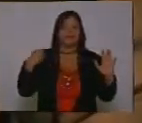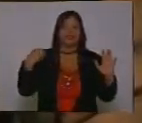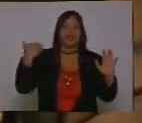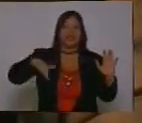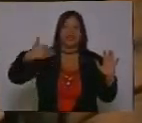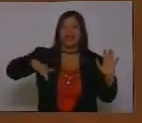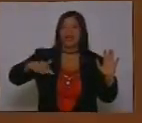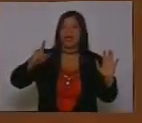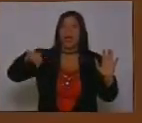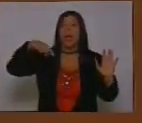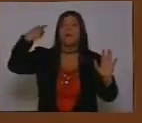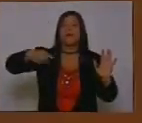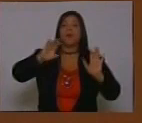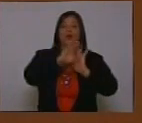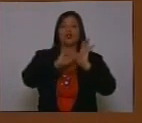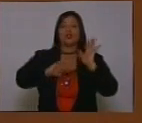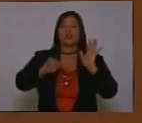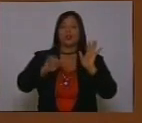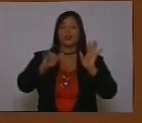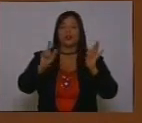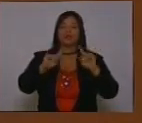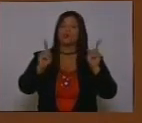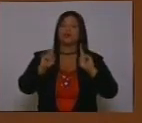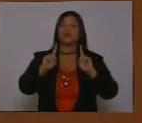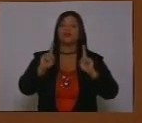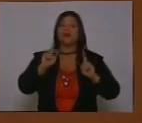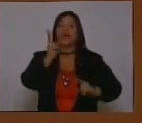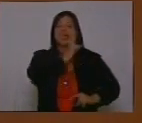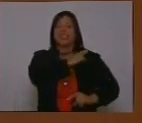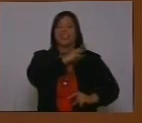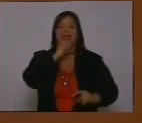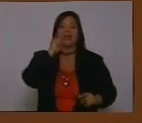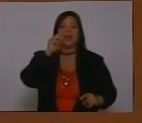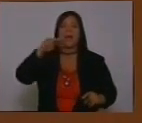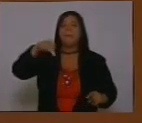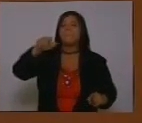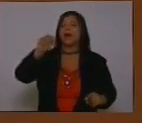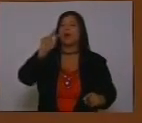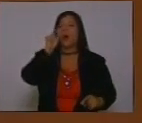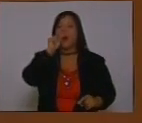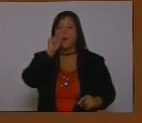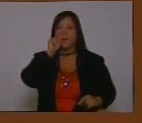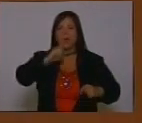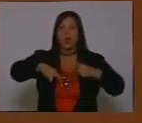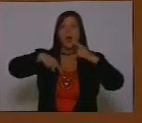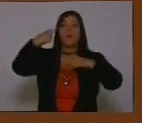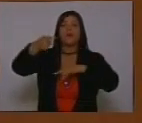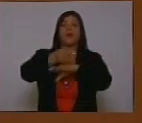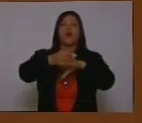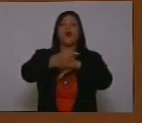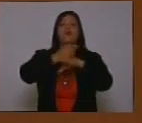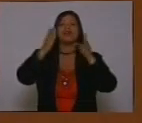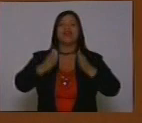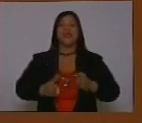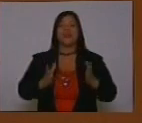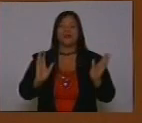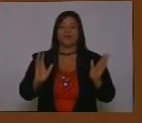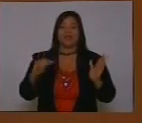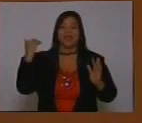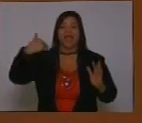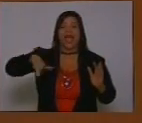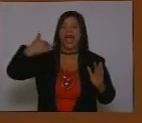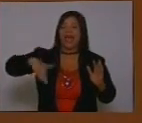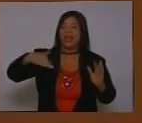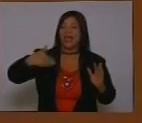al constituyente, a no ser general, Marcos Torres, próximo gobernador del estado Aragua,